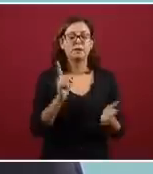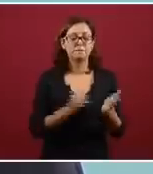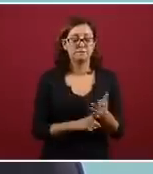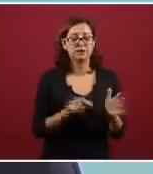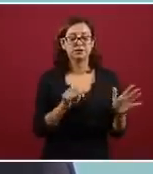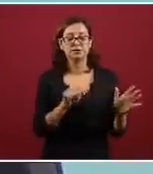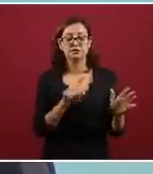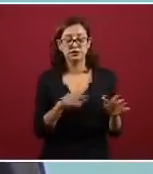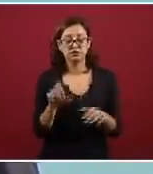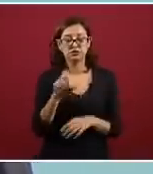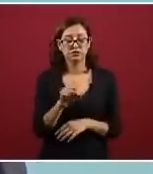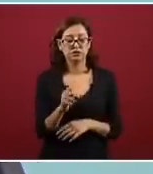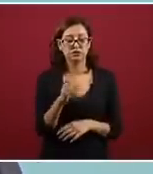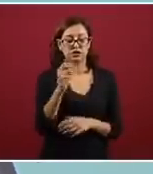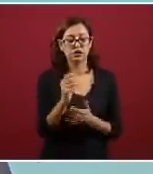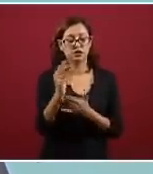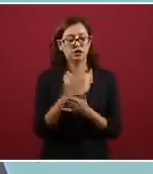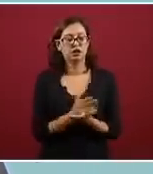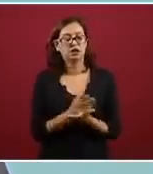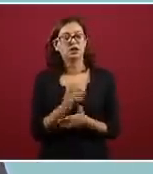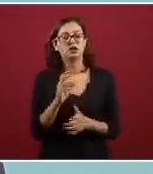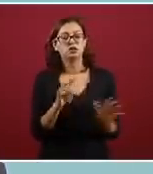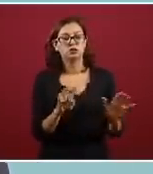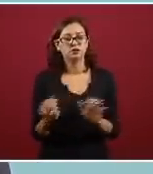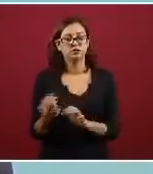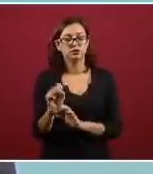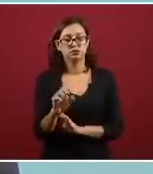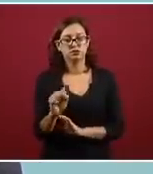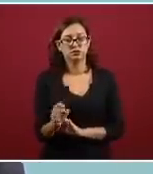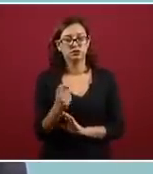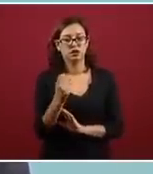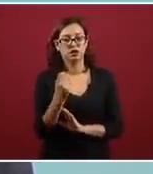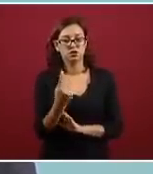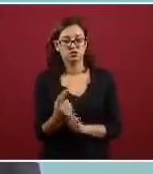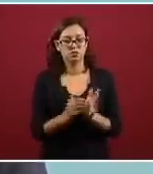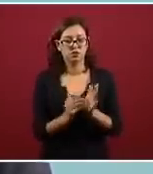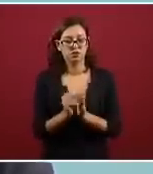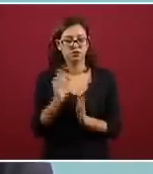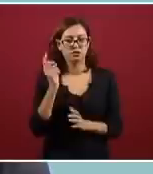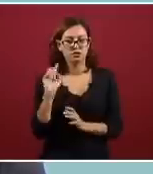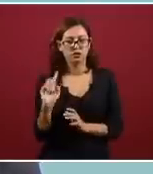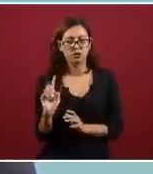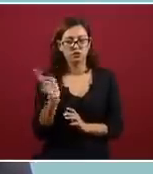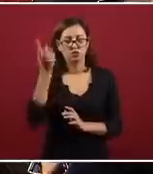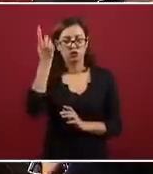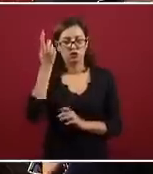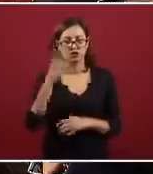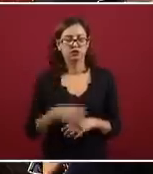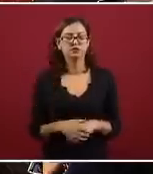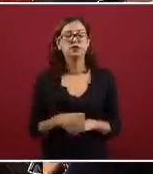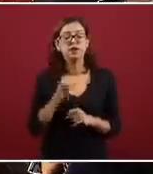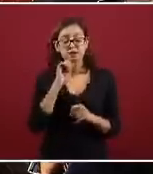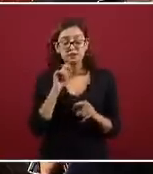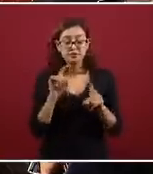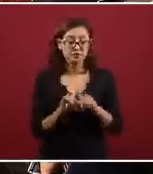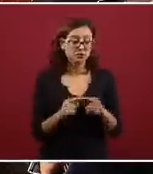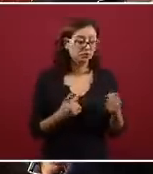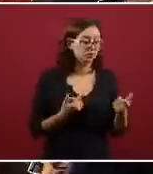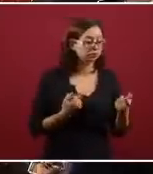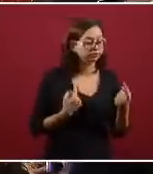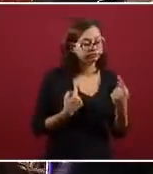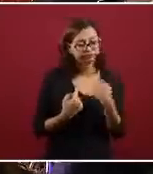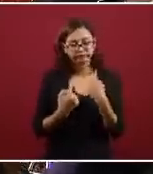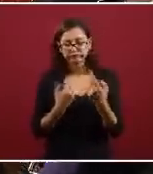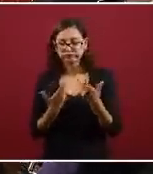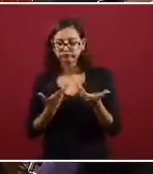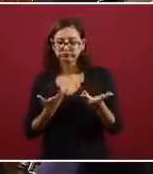1.179 a 961 millones de dólares. Se negociaron, y esto es algo